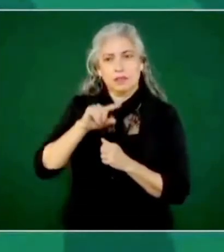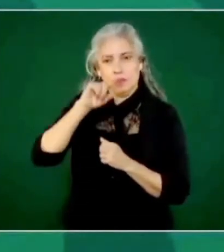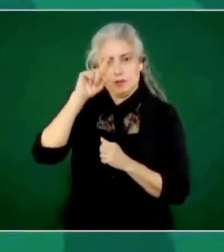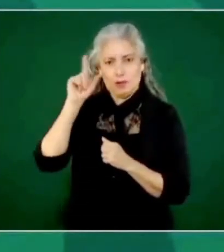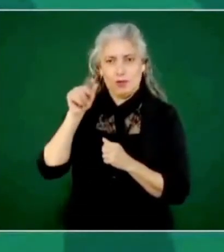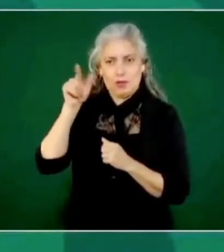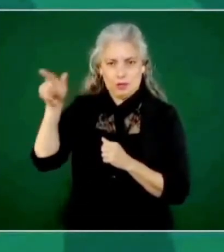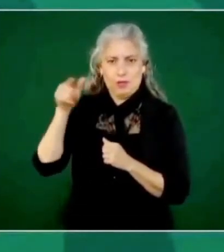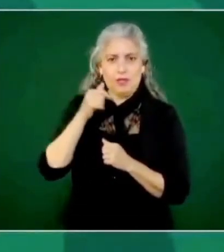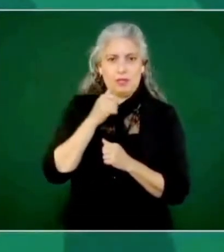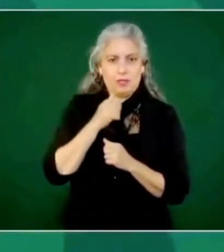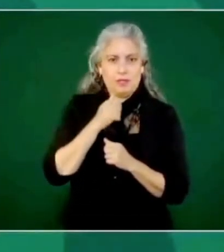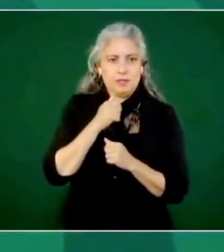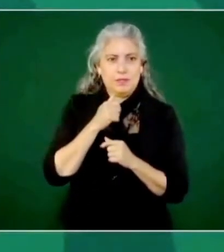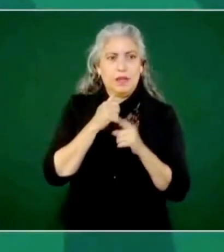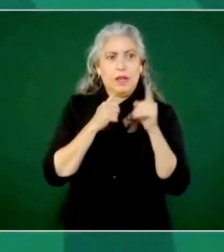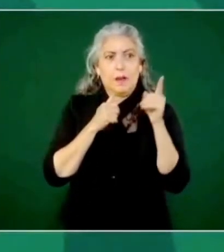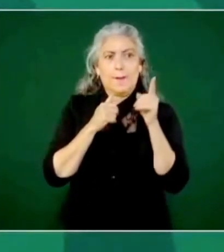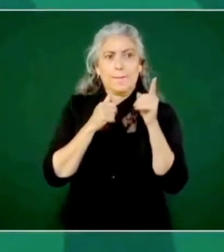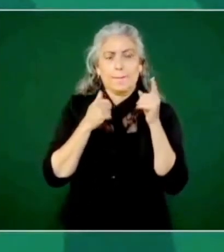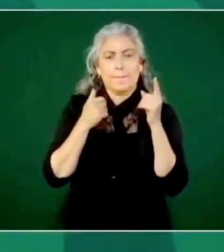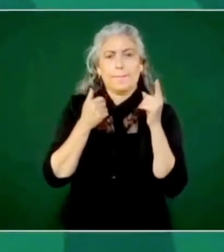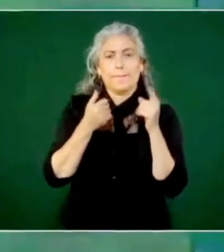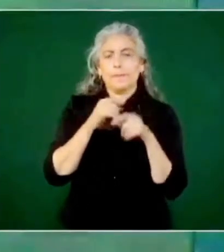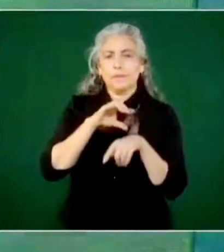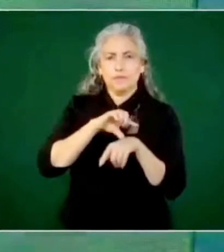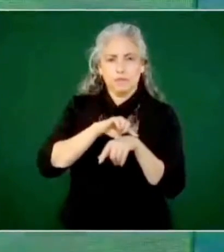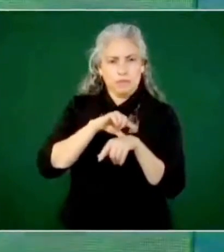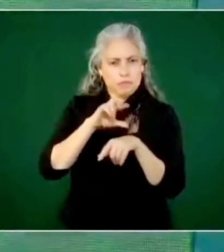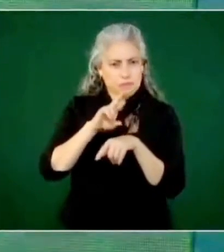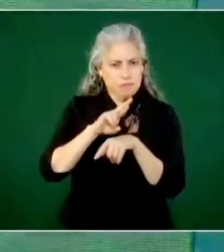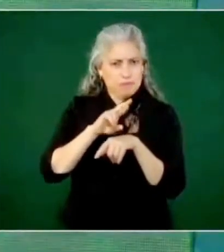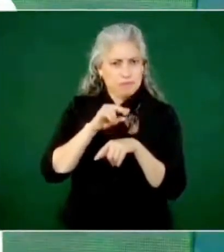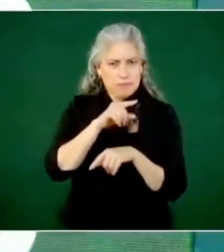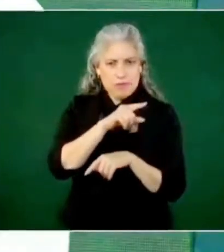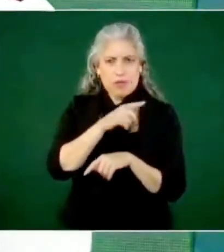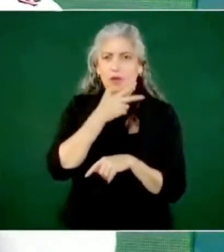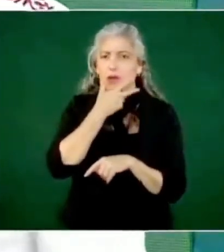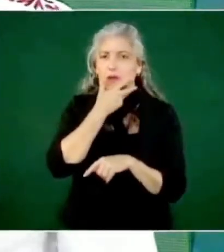Ignacio Martínez. Un día fui al municipio de San Carlos